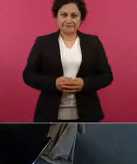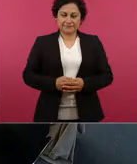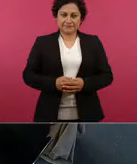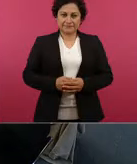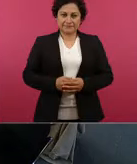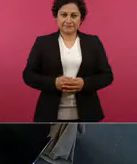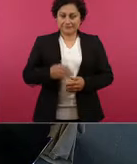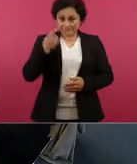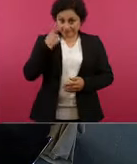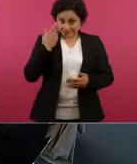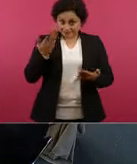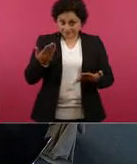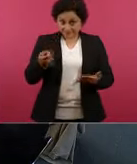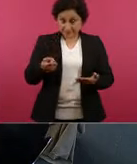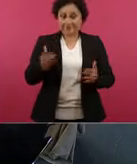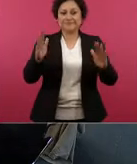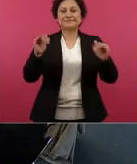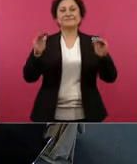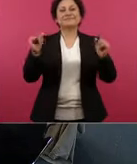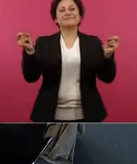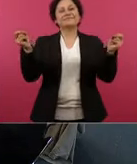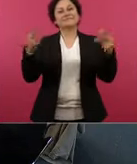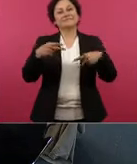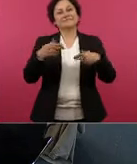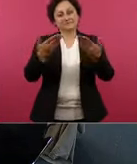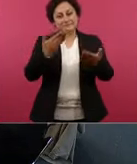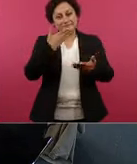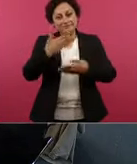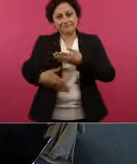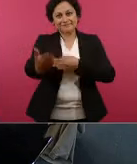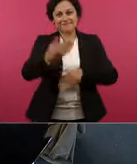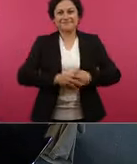Ahí va, poco a poco. Nos vemos, la pasen bien.